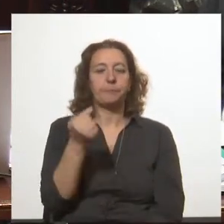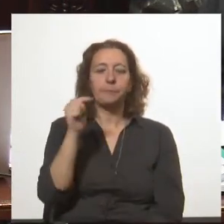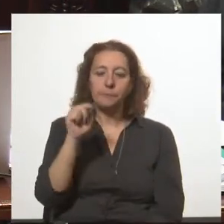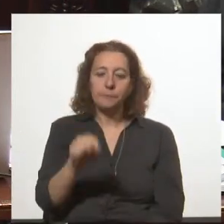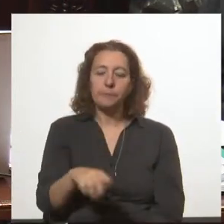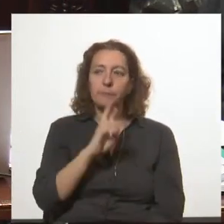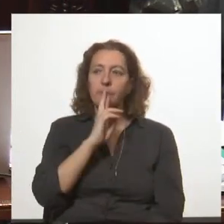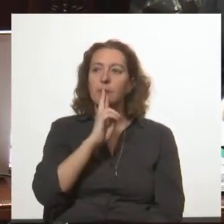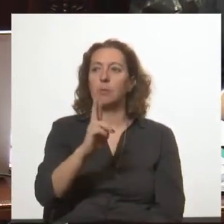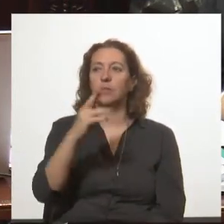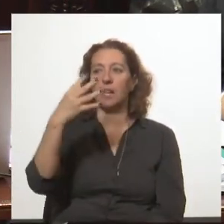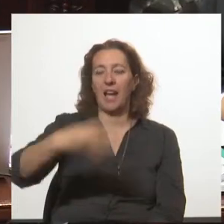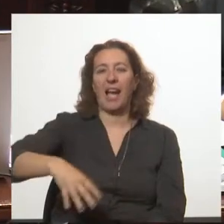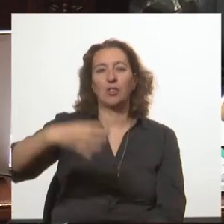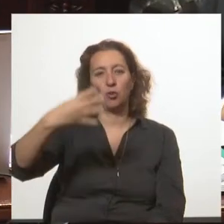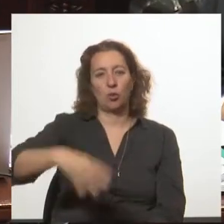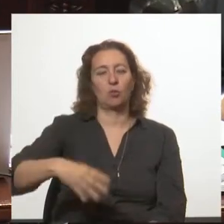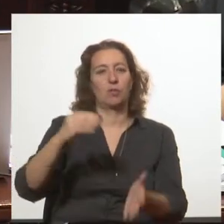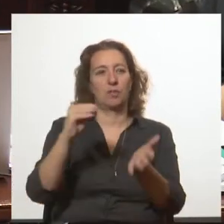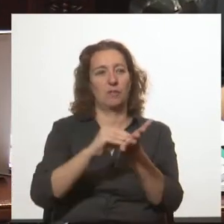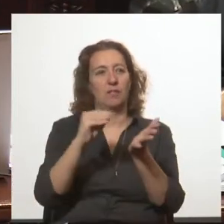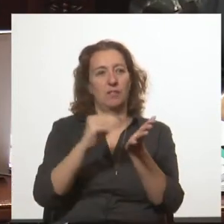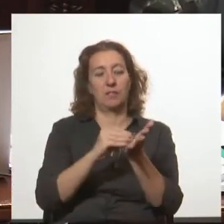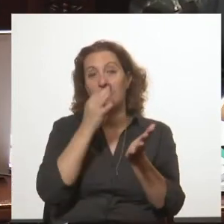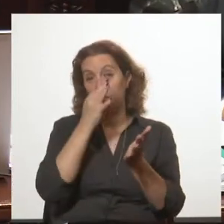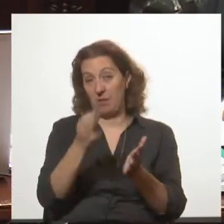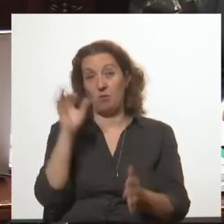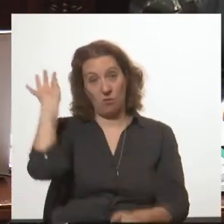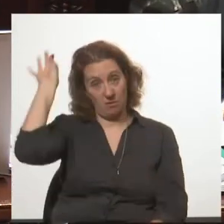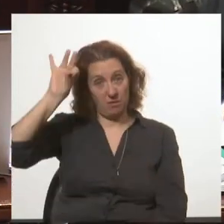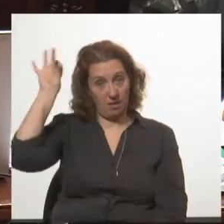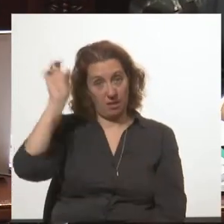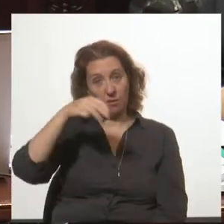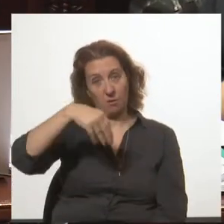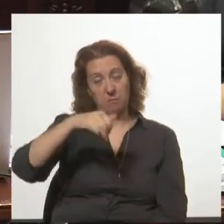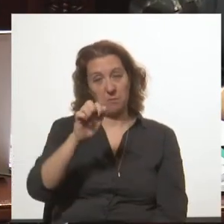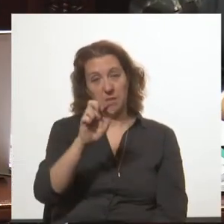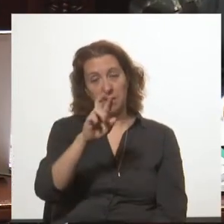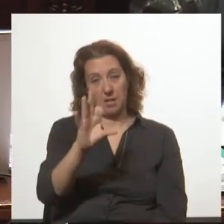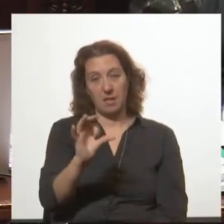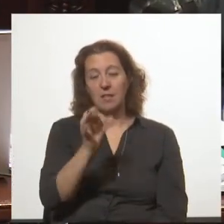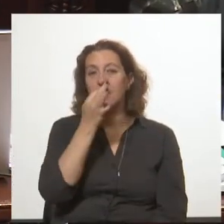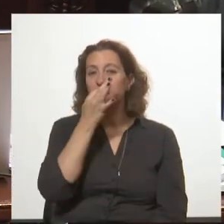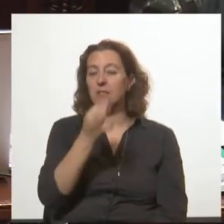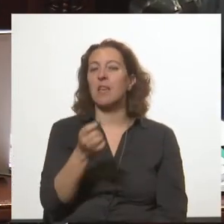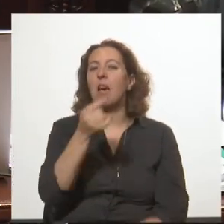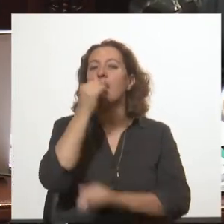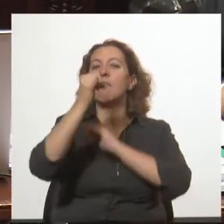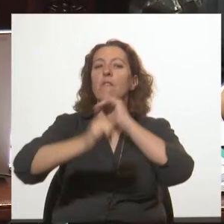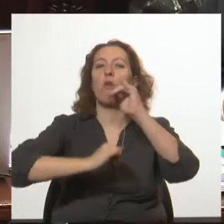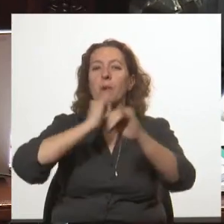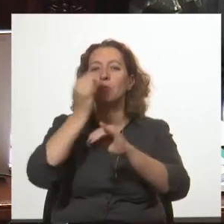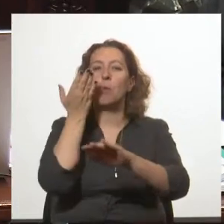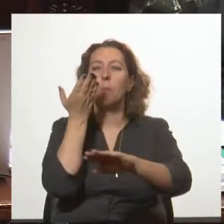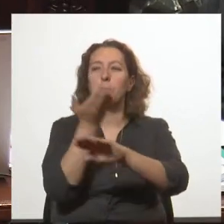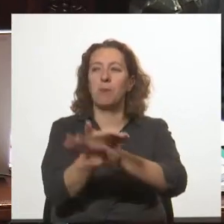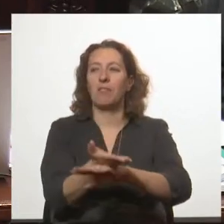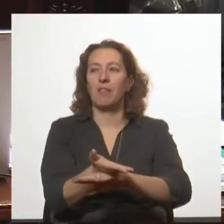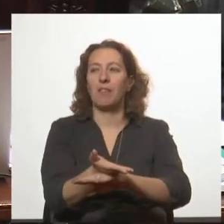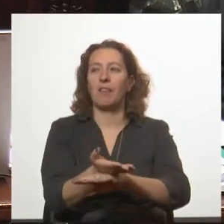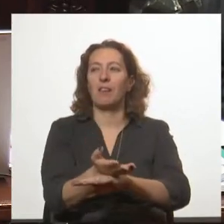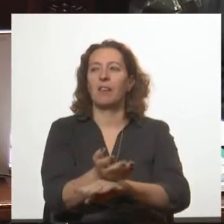14 veces lo indicaba el senador mieres se le decía que la información que solicitaba era de